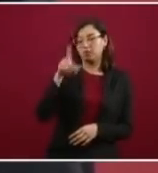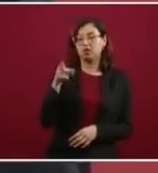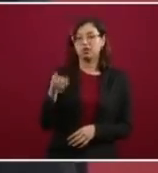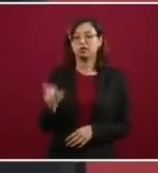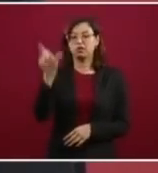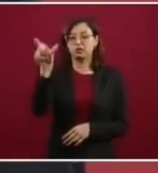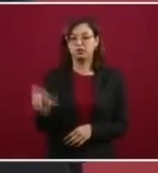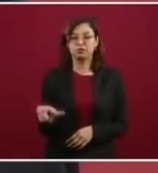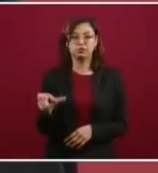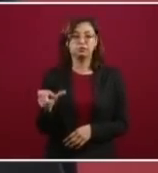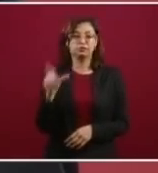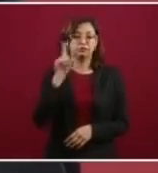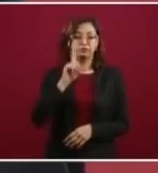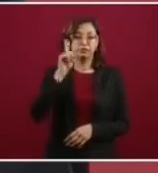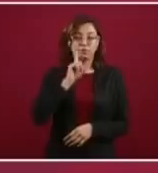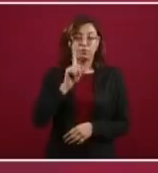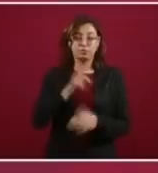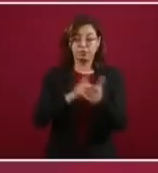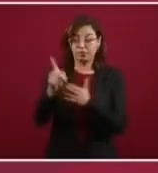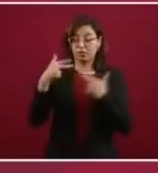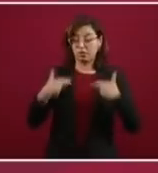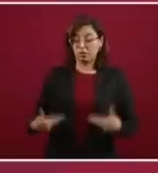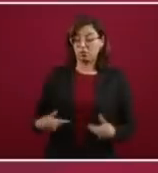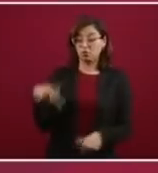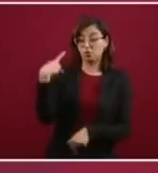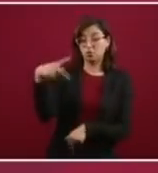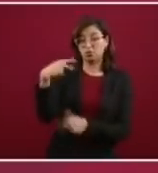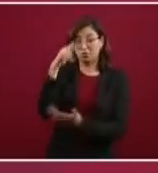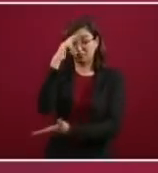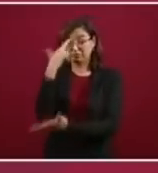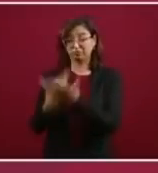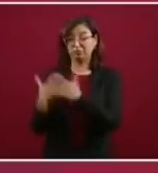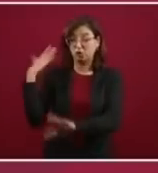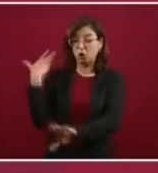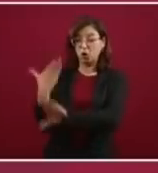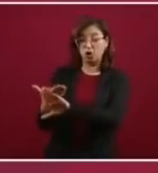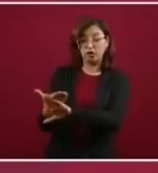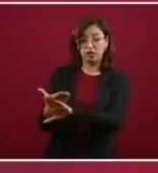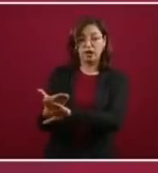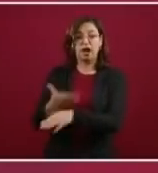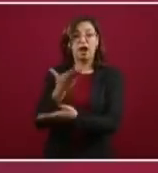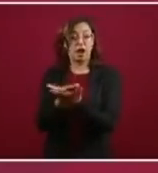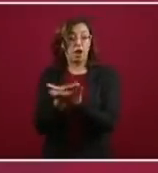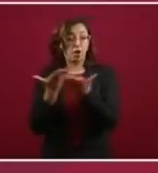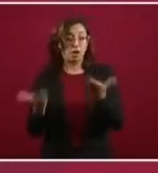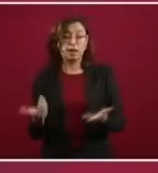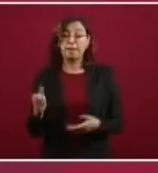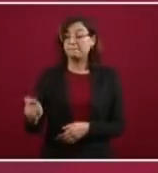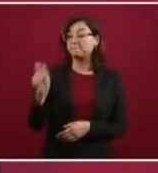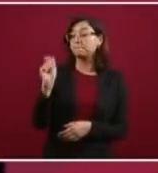por violación de derechos humanos, una mujer